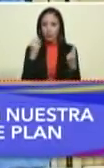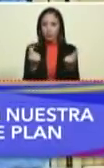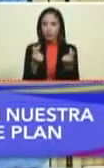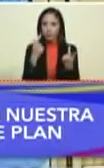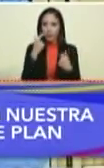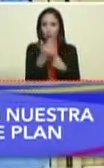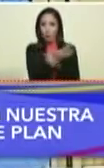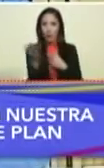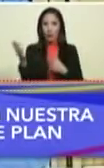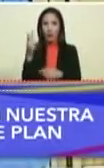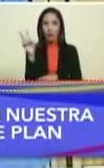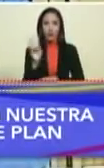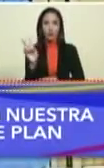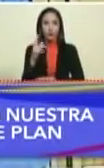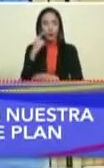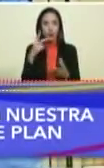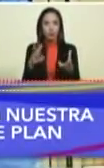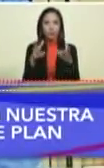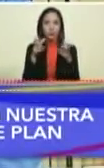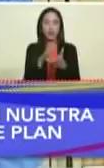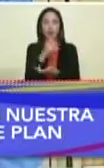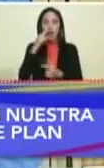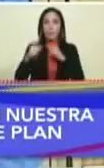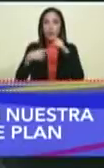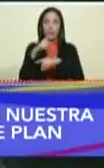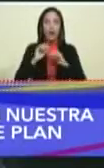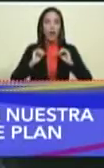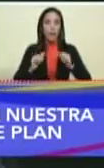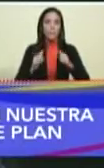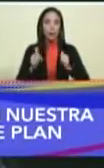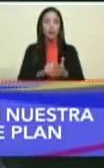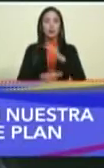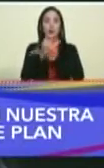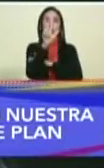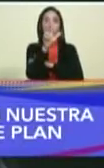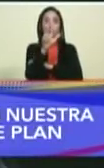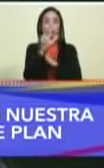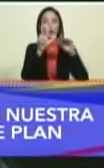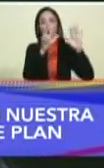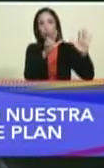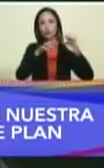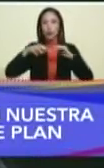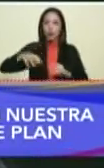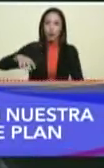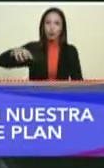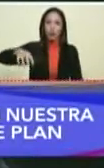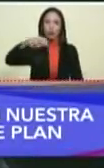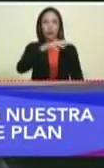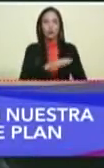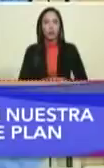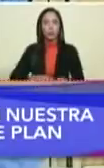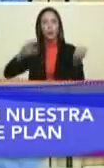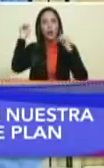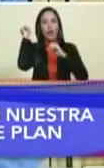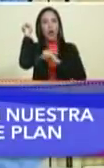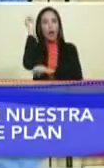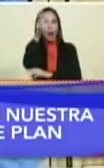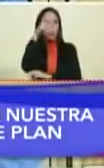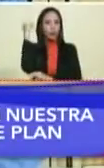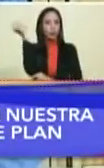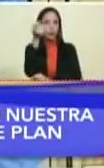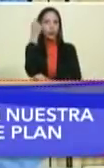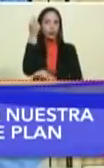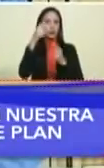Atención Venezuela, arrancamos en 8 estados: Amazonas,